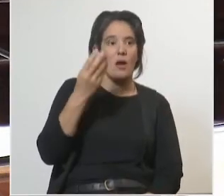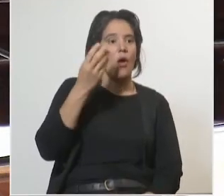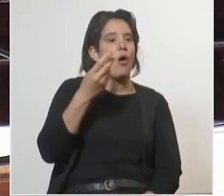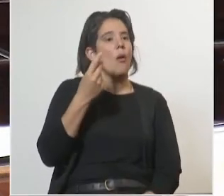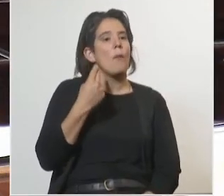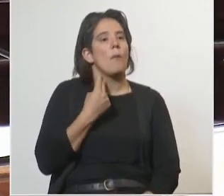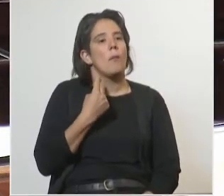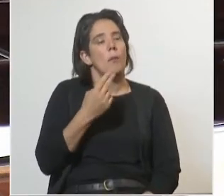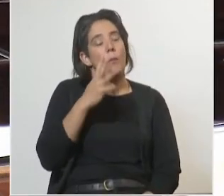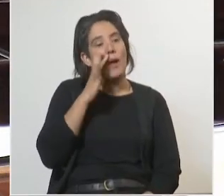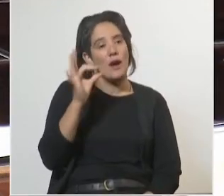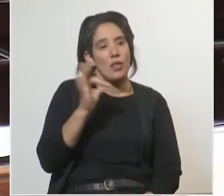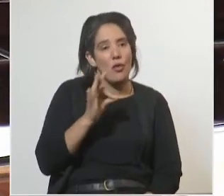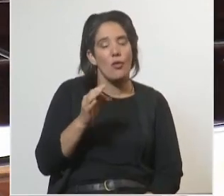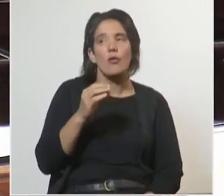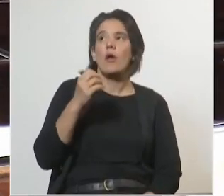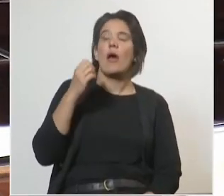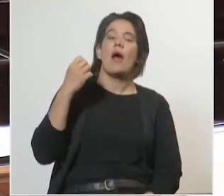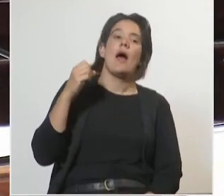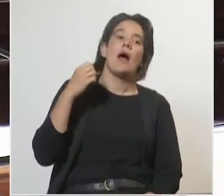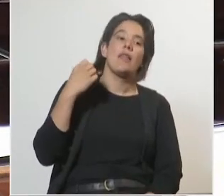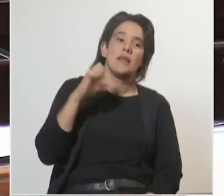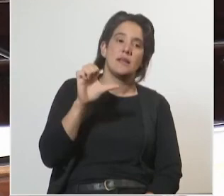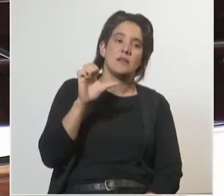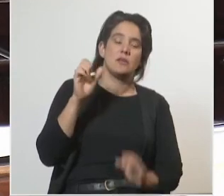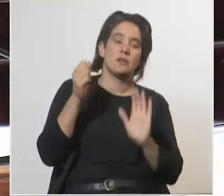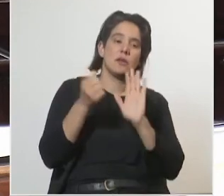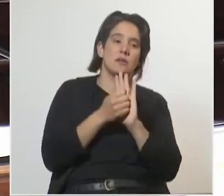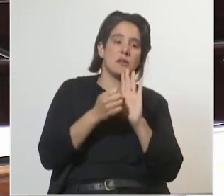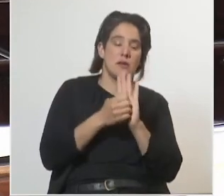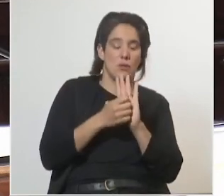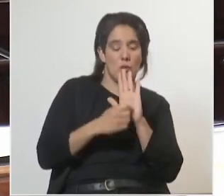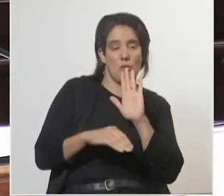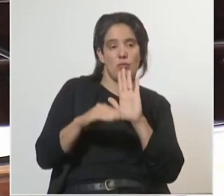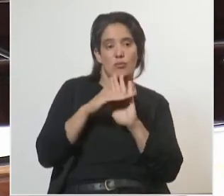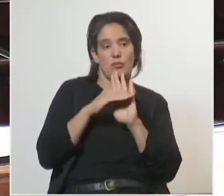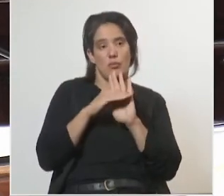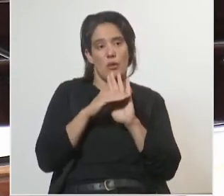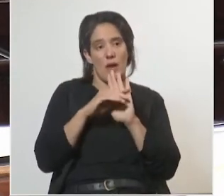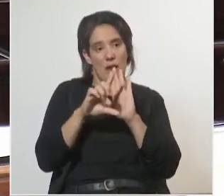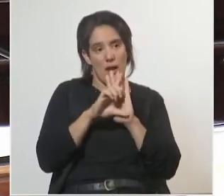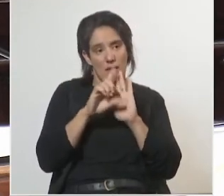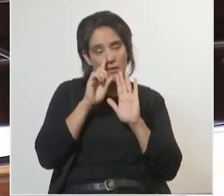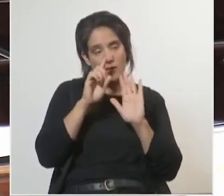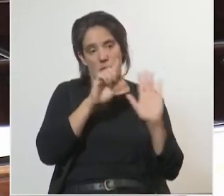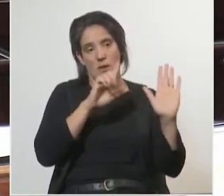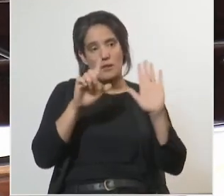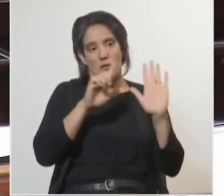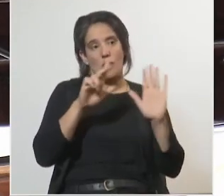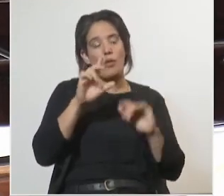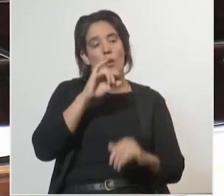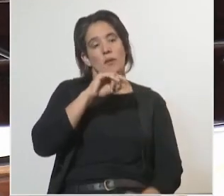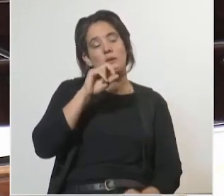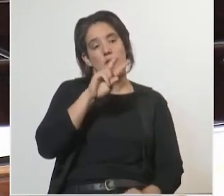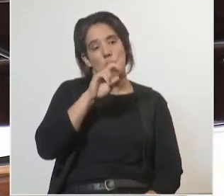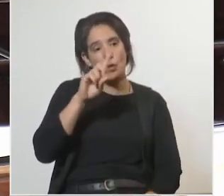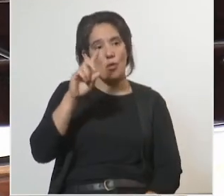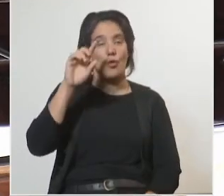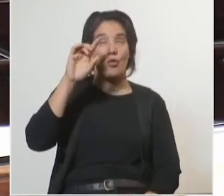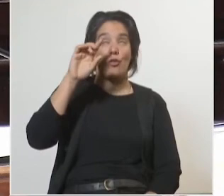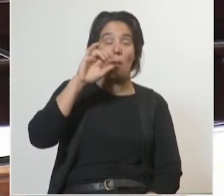los delitos establecidos en los artículos 21 y 22 de la Ley 5.649 de 21 de marzo